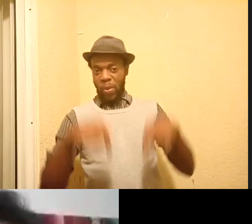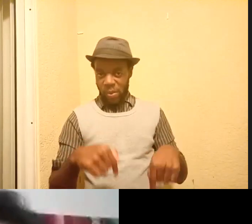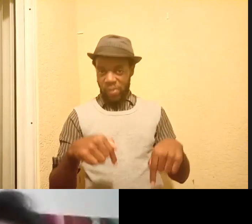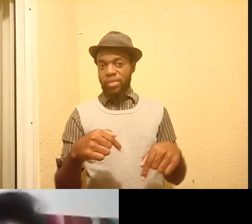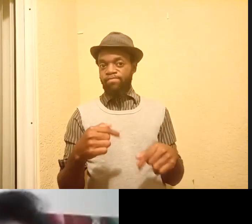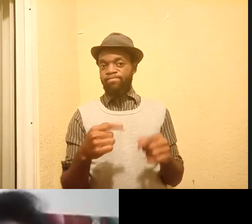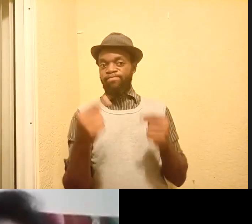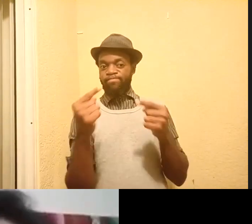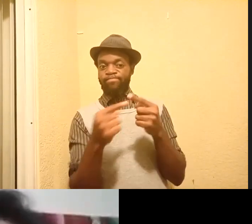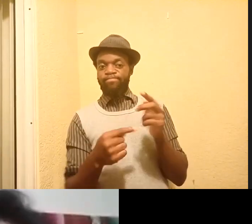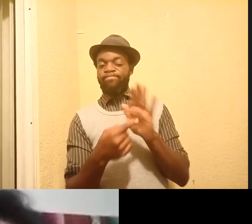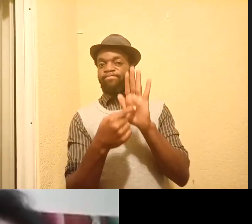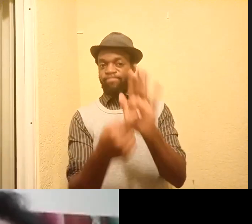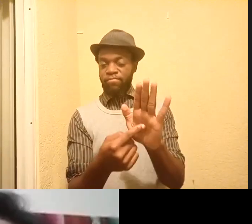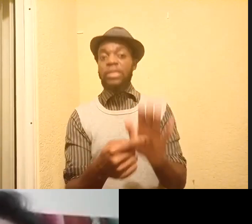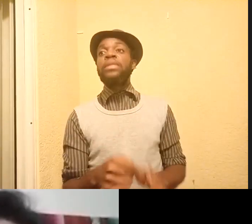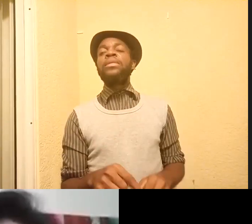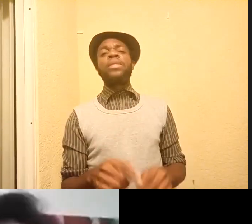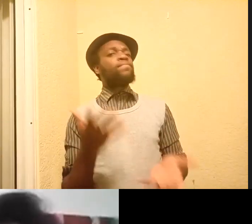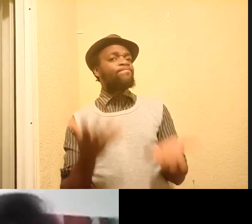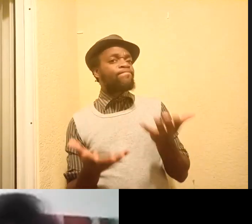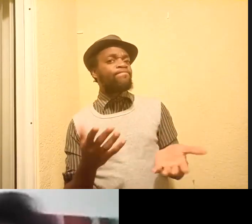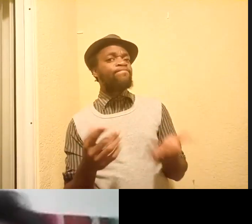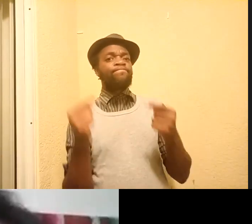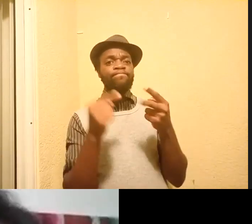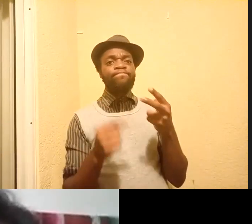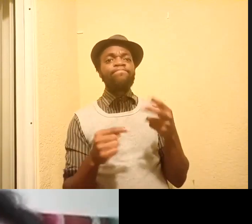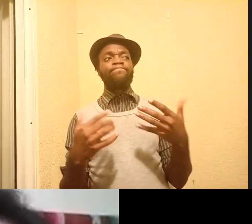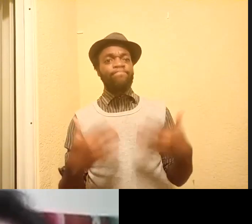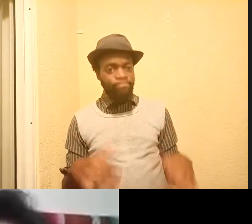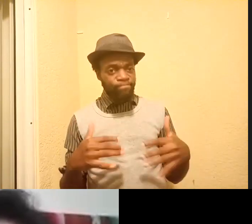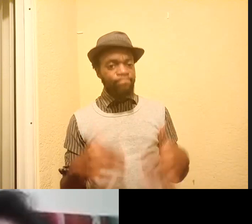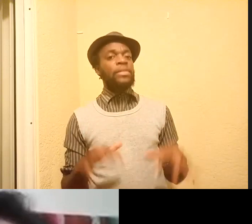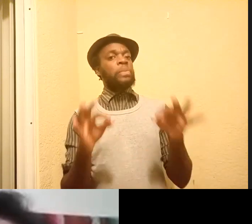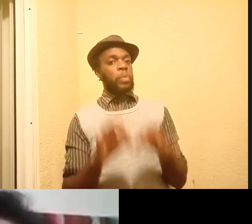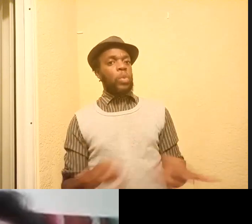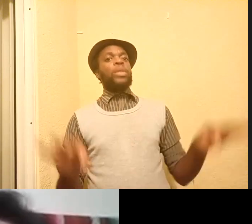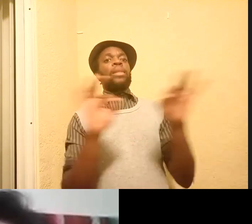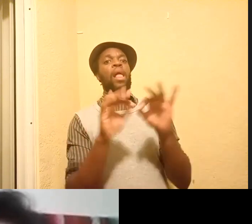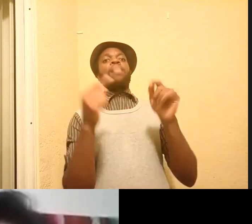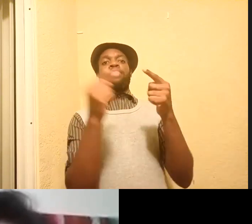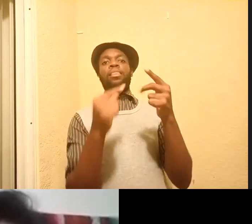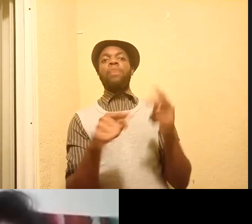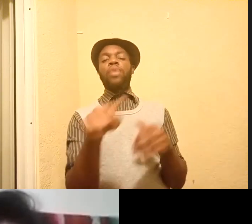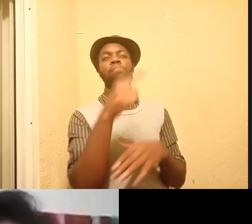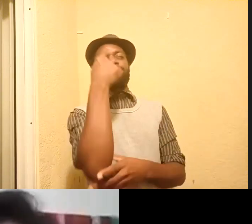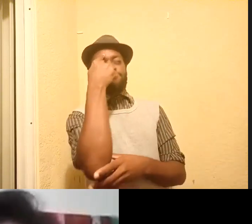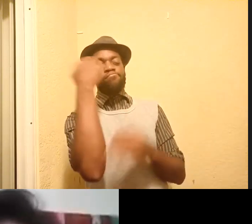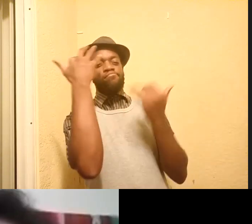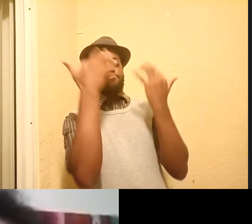Datos que nos llevan a conclusiones muy significativas. De igual manera, está abierta la posibilidad